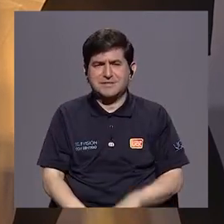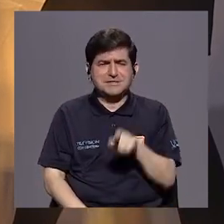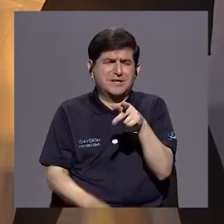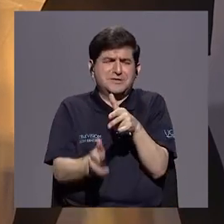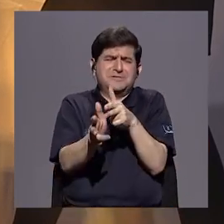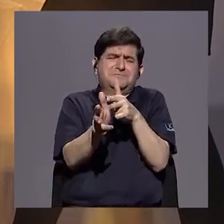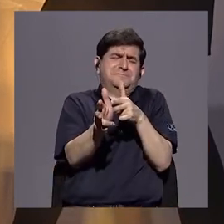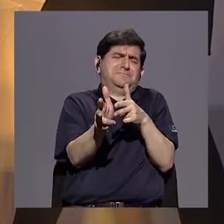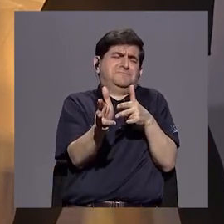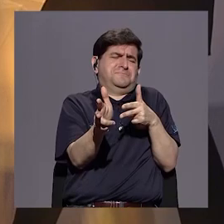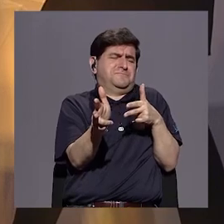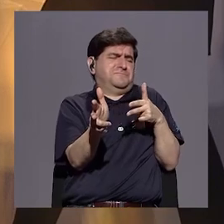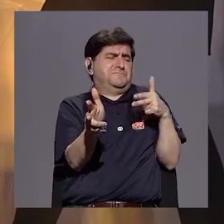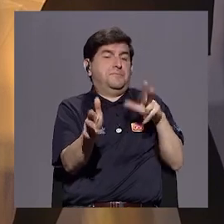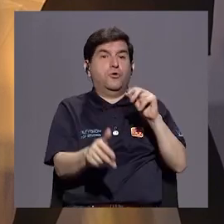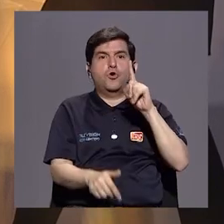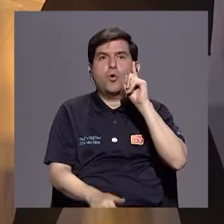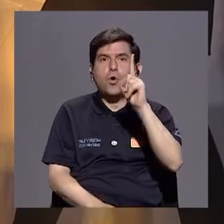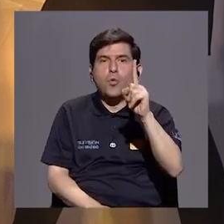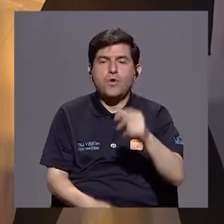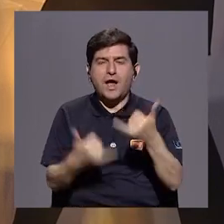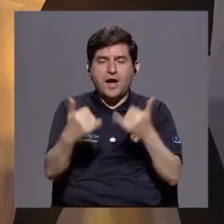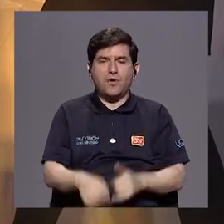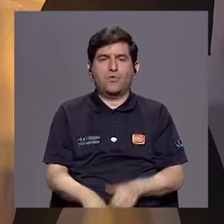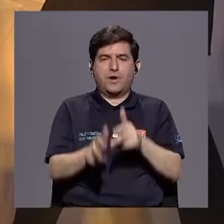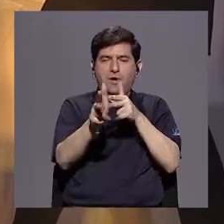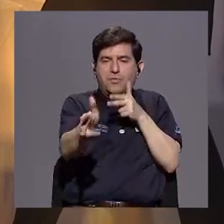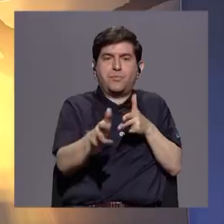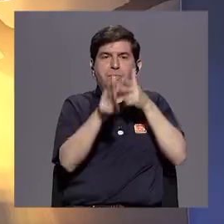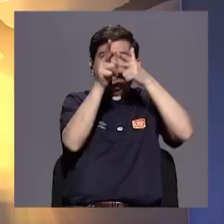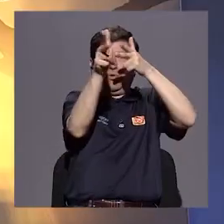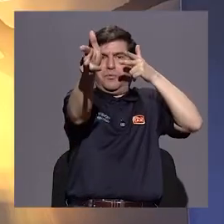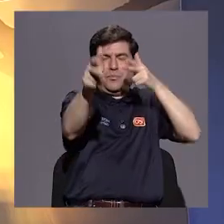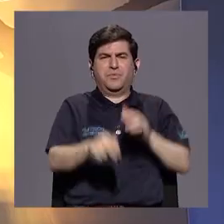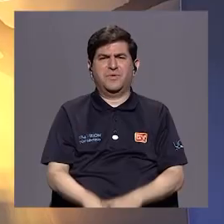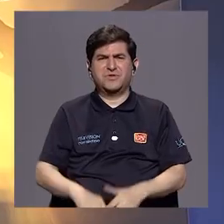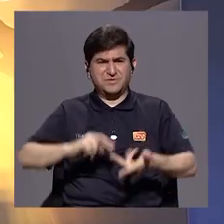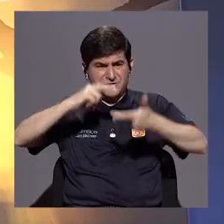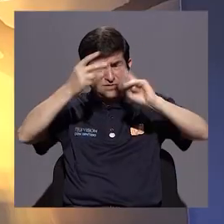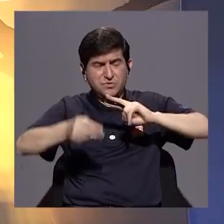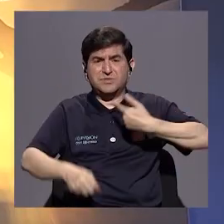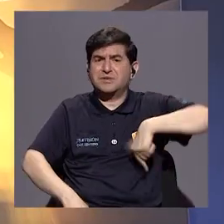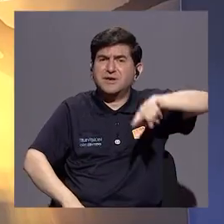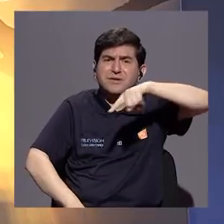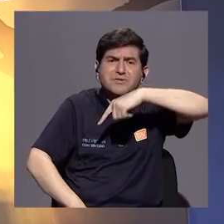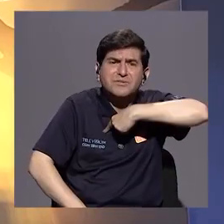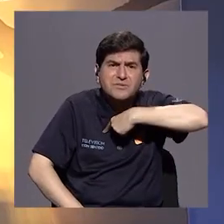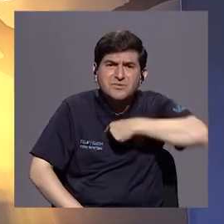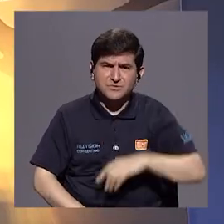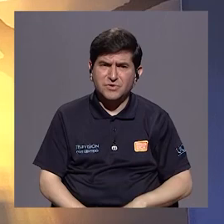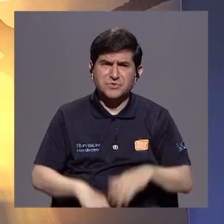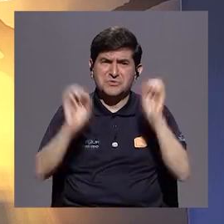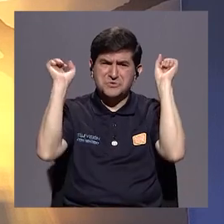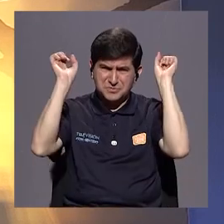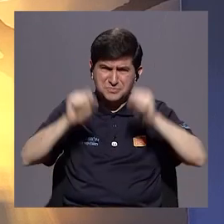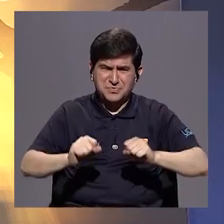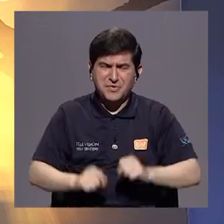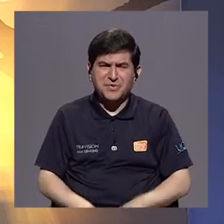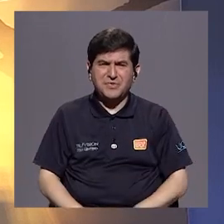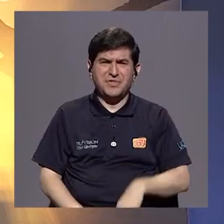congestionamiento vial ya no en una sino en dos autopistas hay una contradicción cómo vamos a llegar a ser